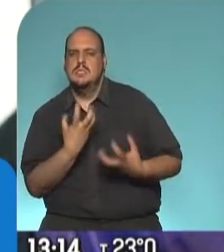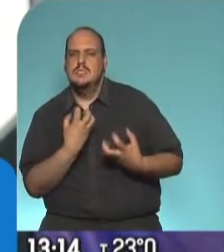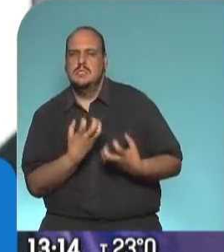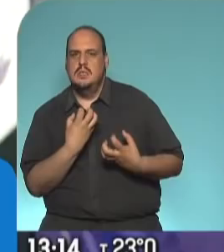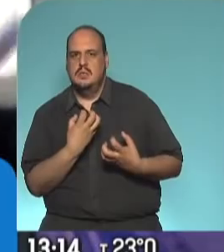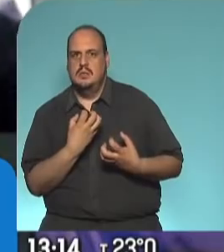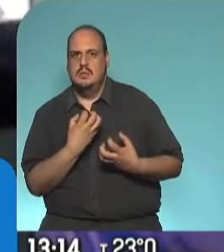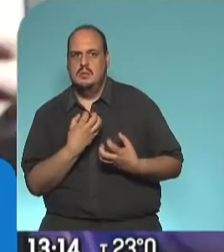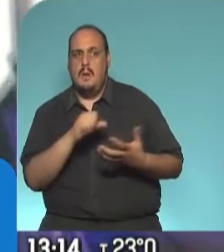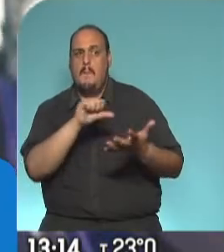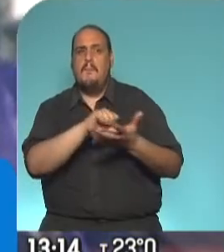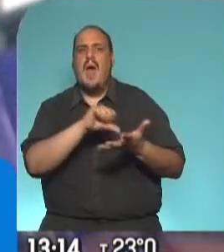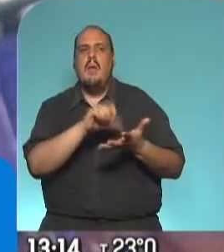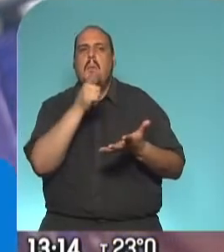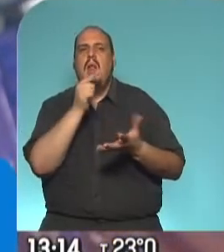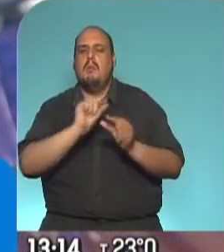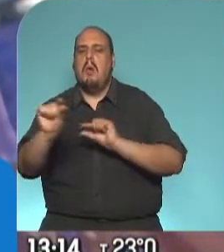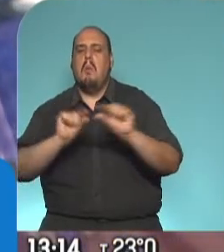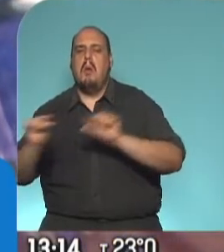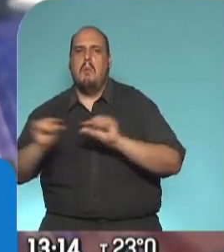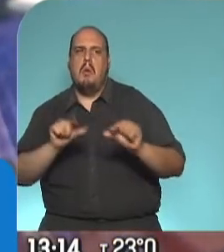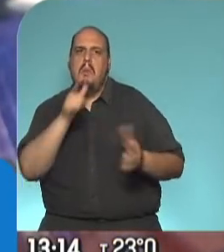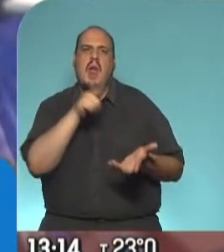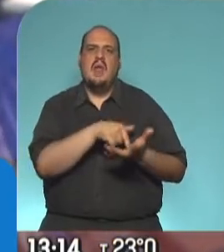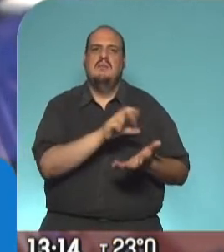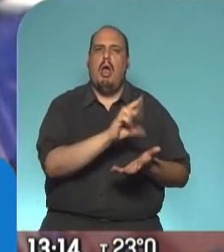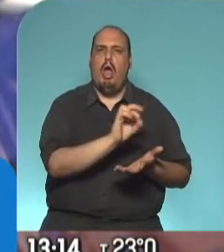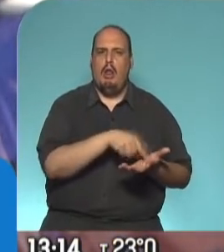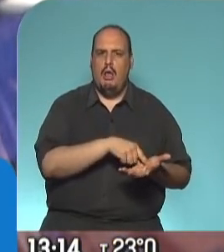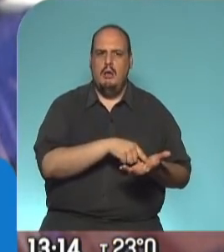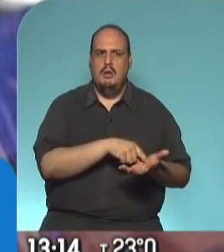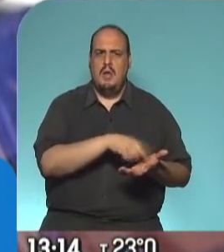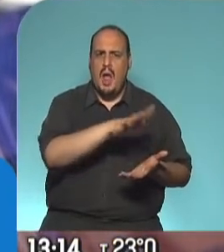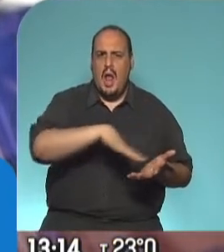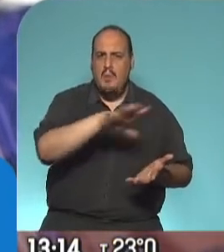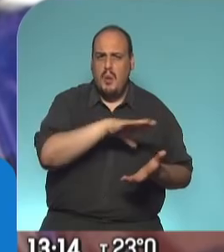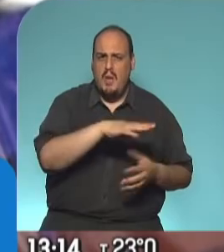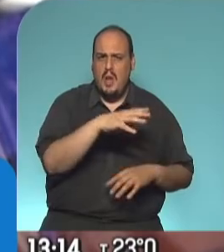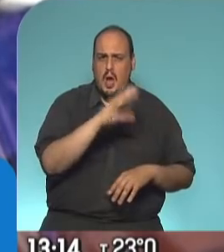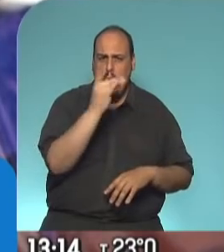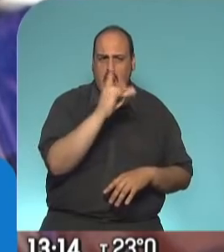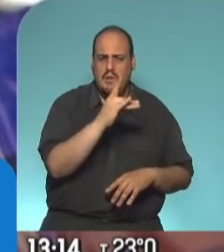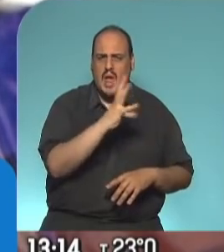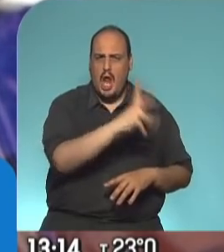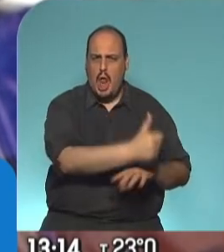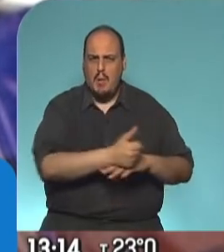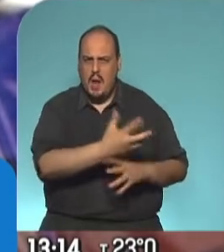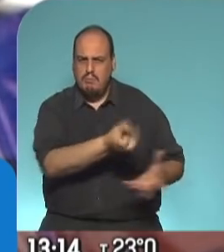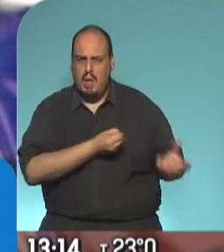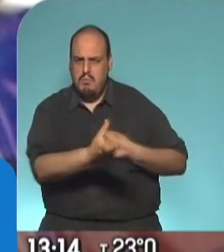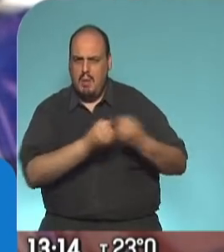repartirse el Estado como un botín de guerra, robar al pueblo boliviano y además ha mostrado